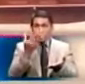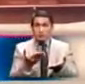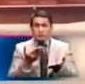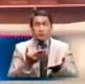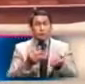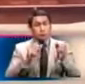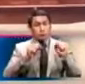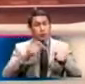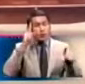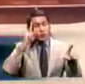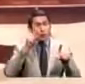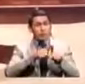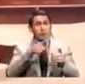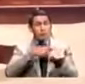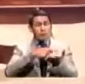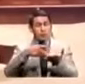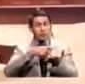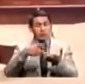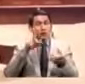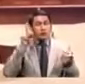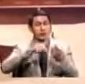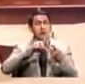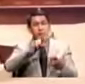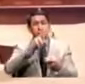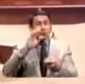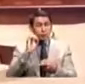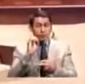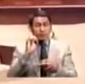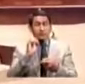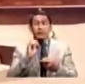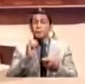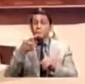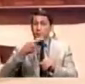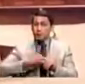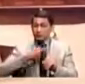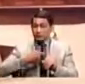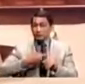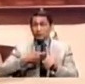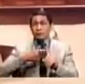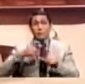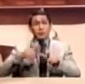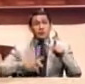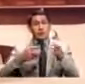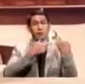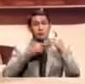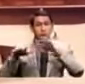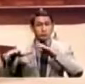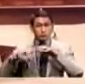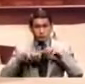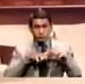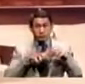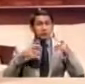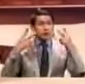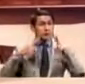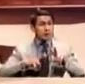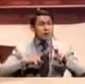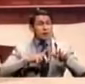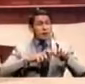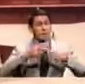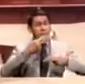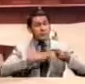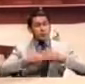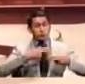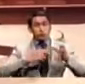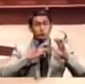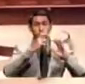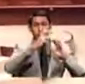hasta 120 meses para el sector agropecuario, con periodos de gracia de hasta 24 meses. Y permite que las inversiones del sector turístico en materia de seguridad tengan